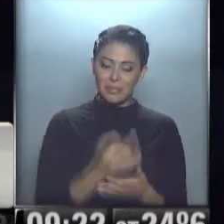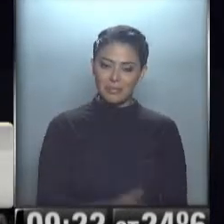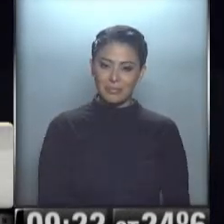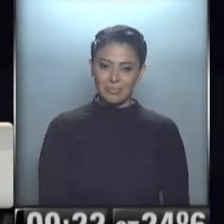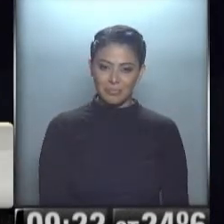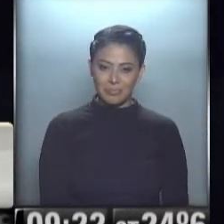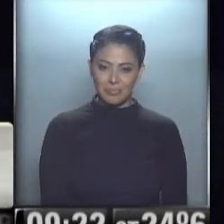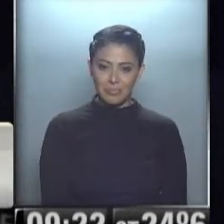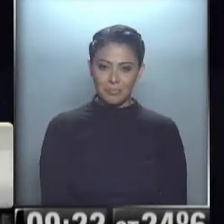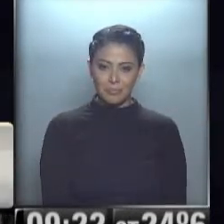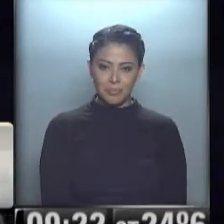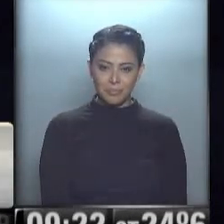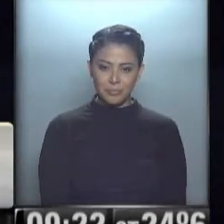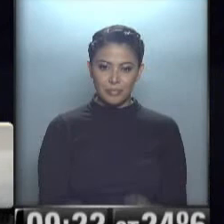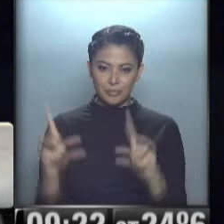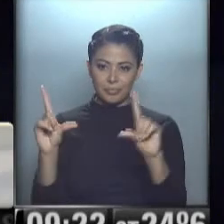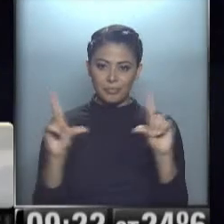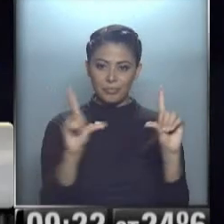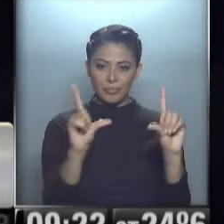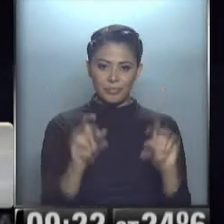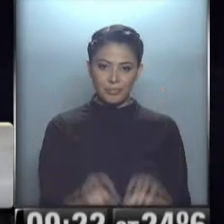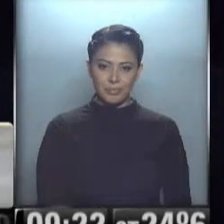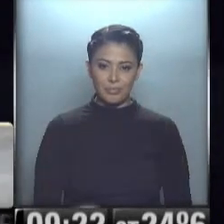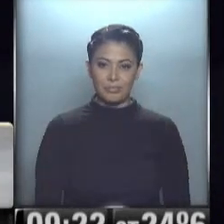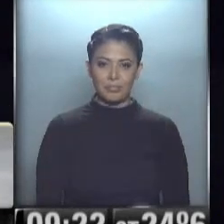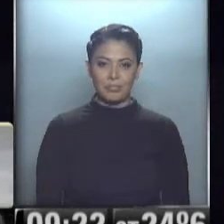tu marido? ¿También de Ramos Mejía?